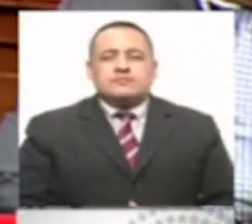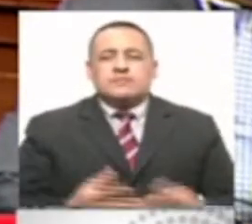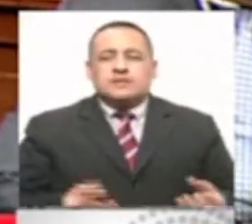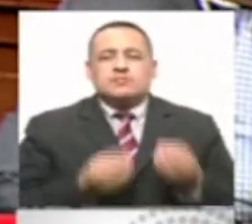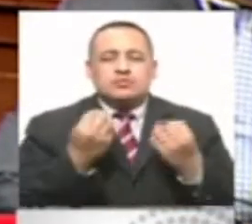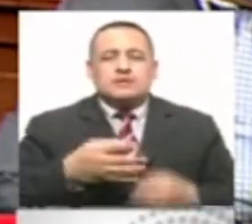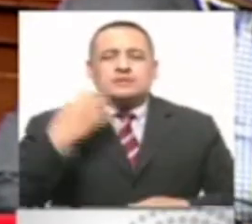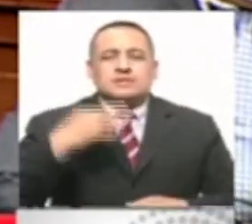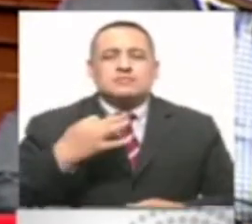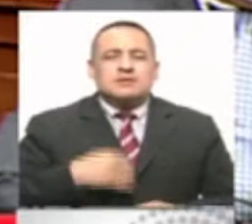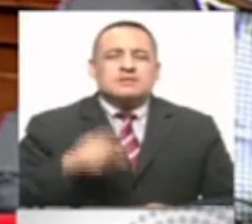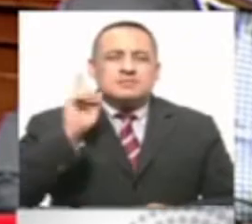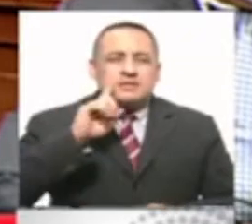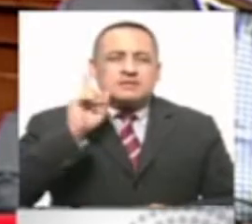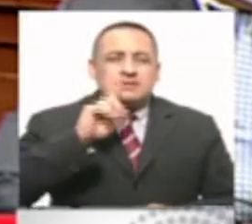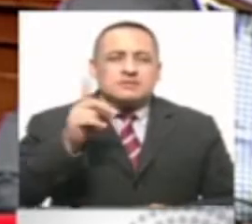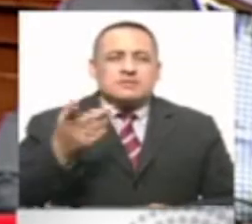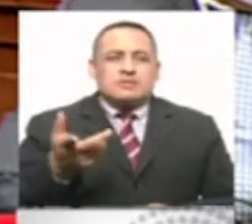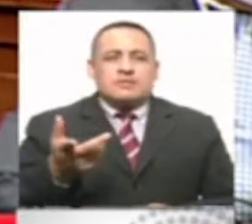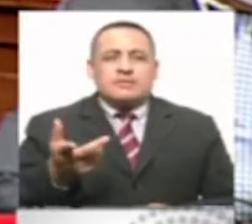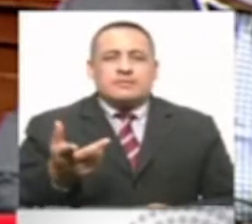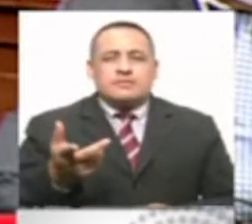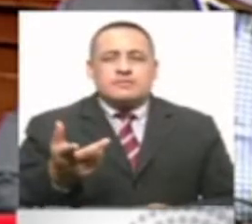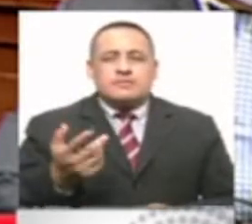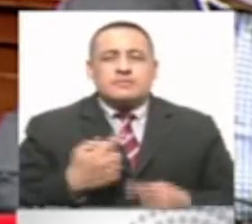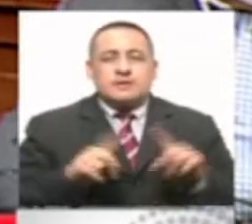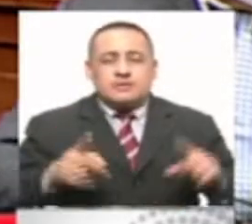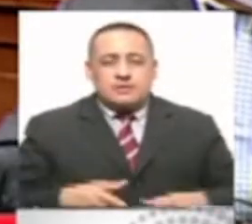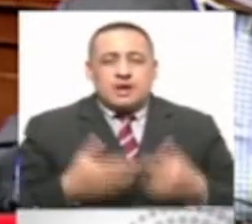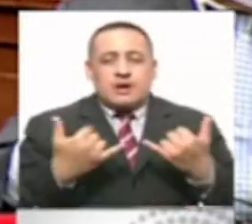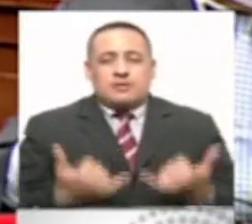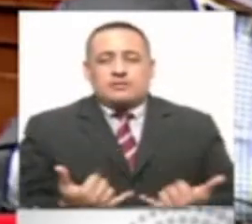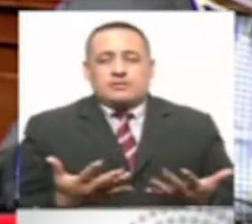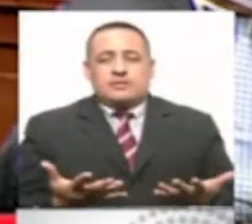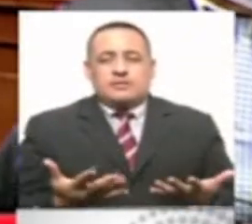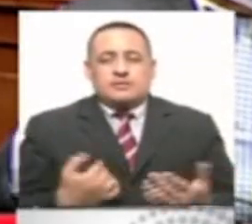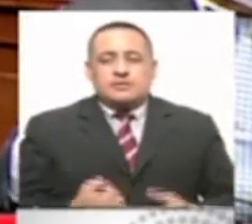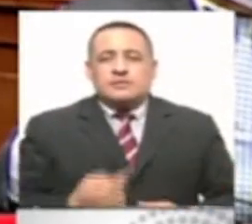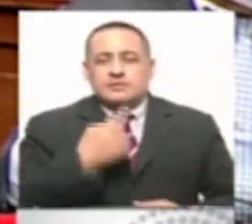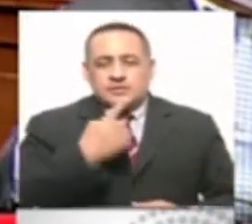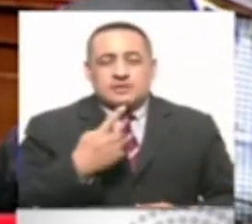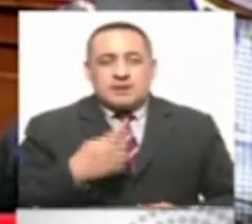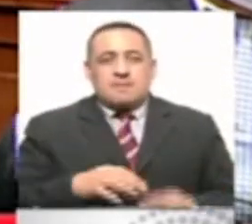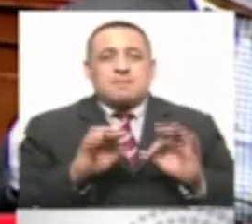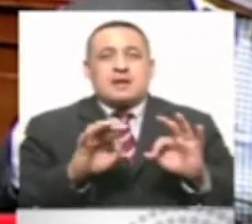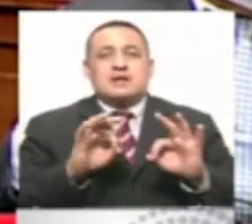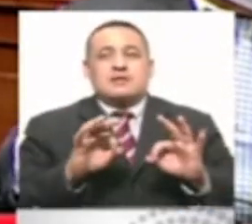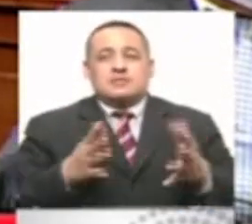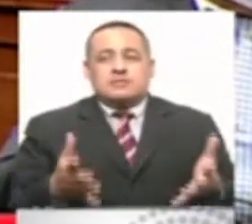Porque siempre hemos mentido. Pero ahora está en peligro